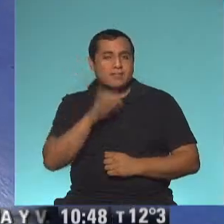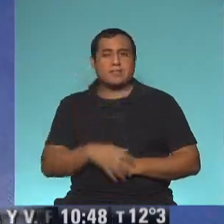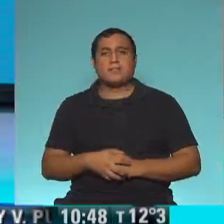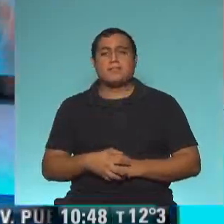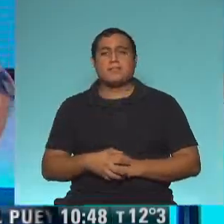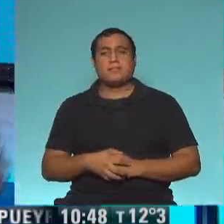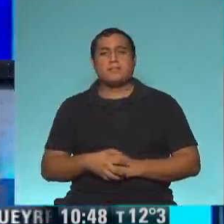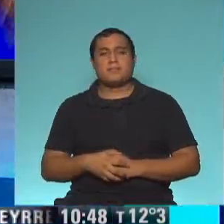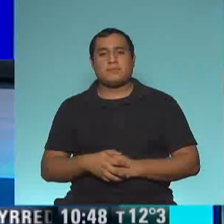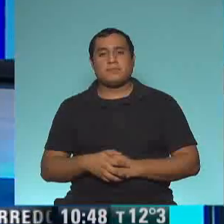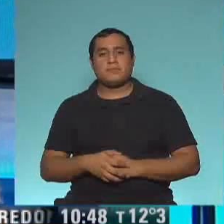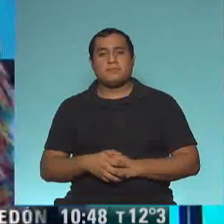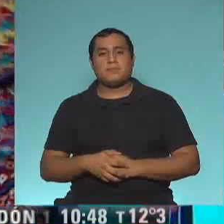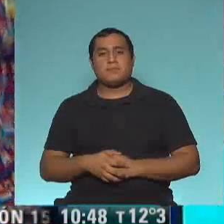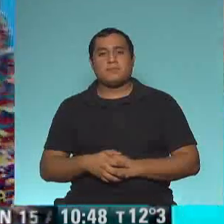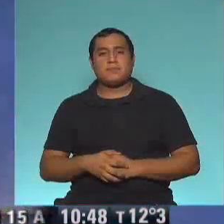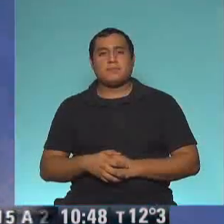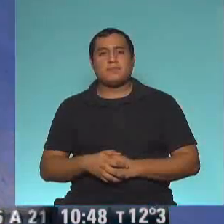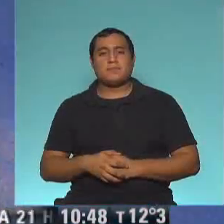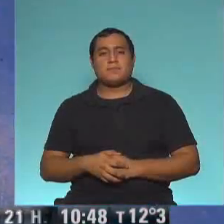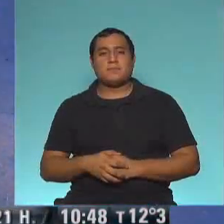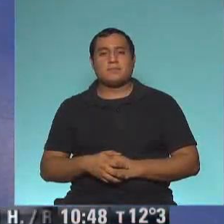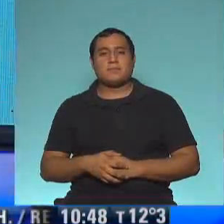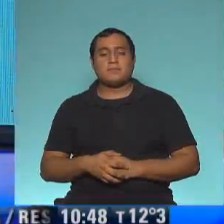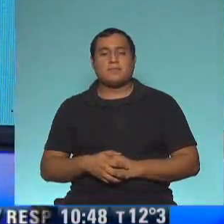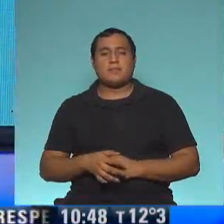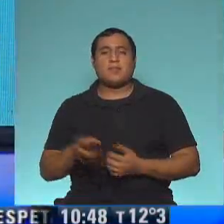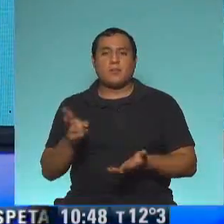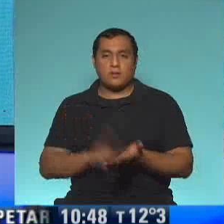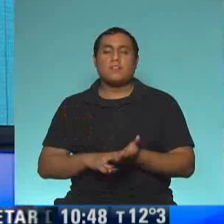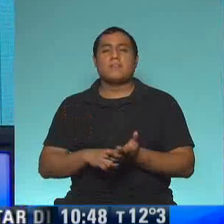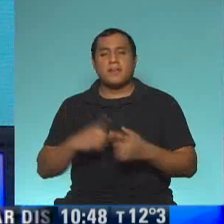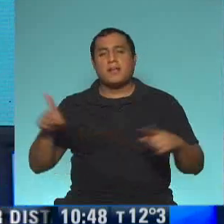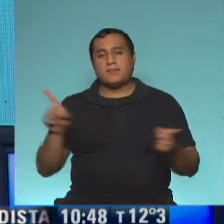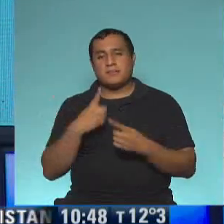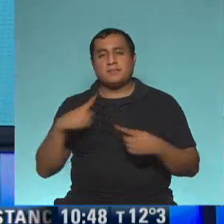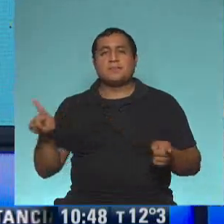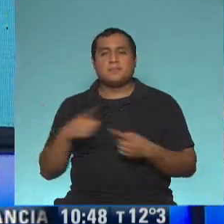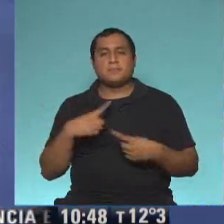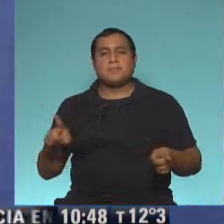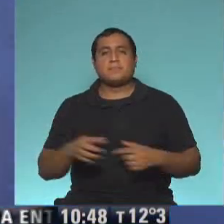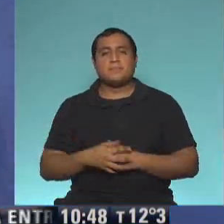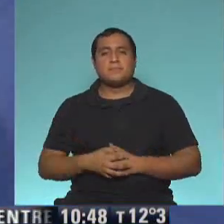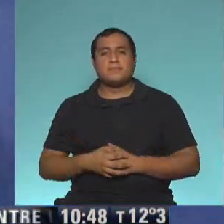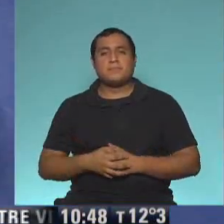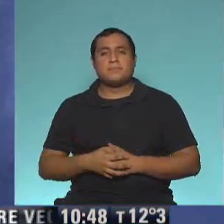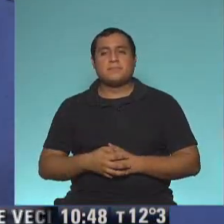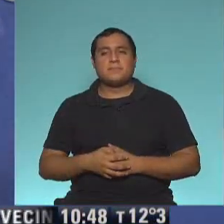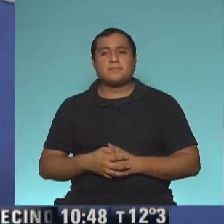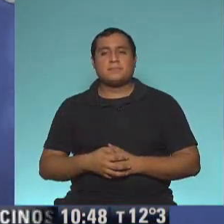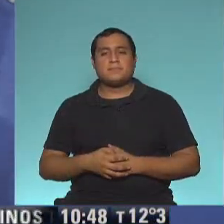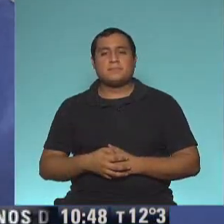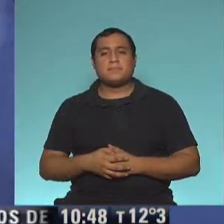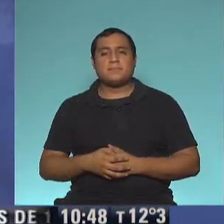tomate! ¡Y el tomate! Esta es la danza de la ensalada que está de moda, que está de moda. Esta es la danza de